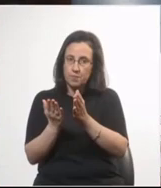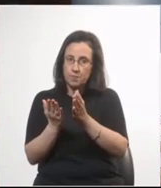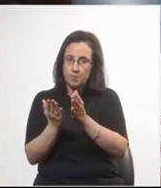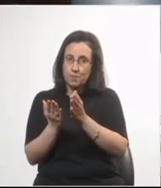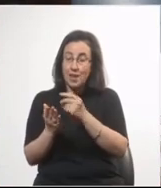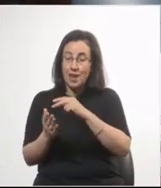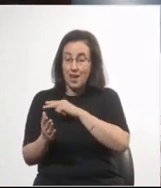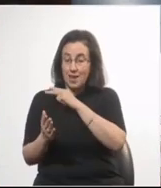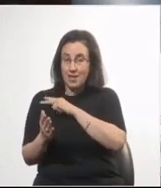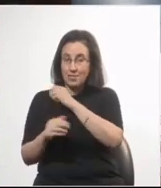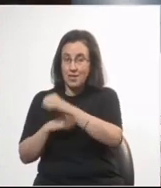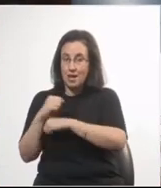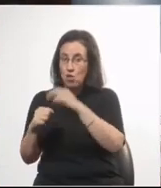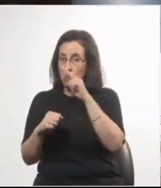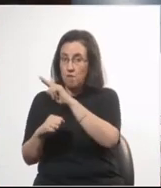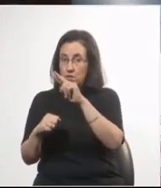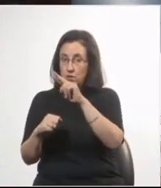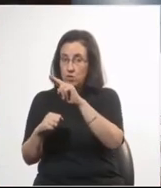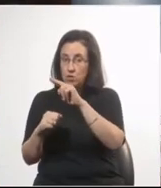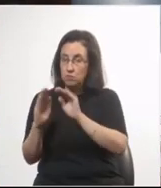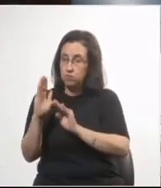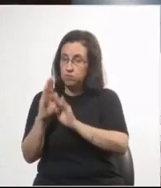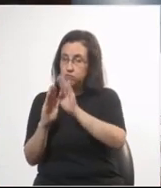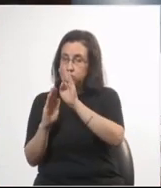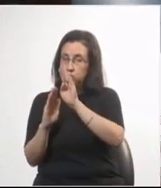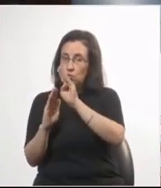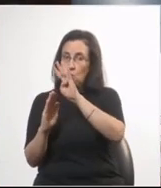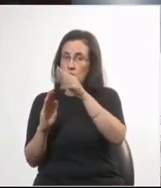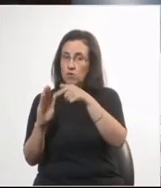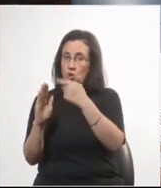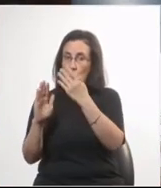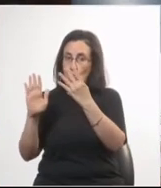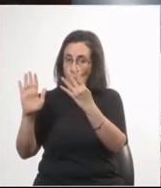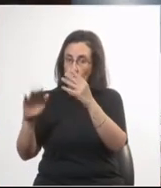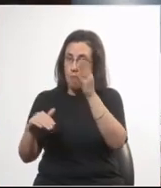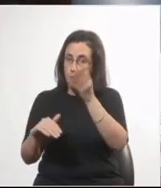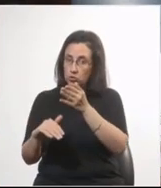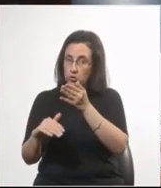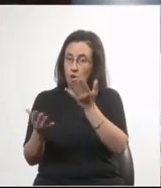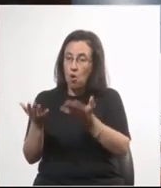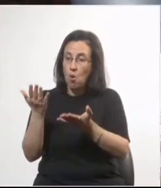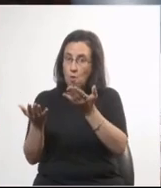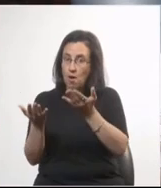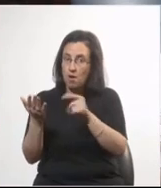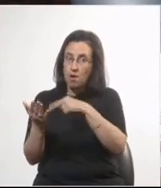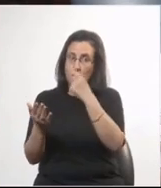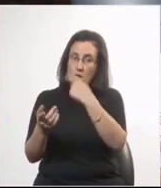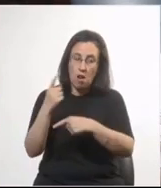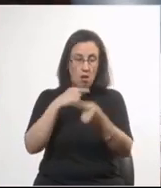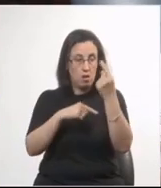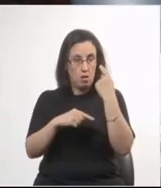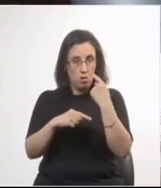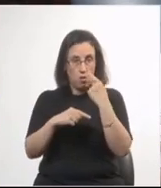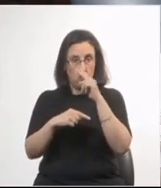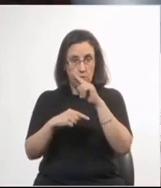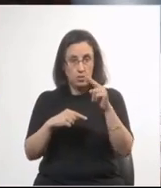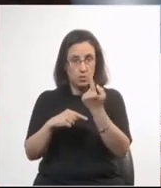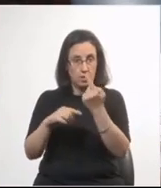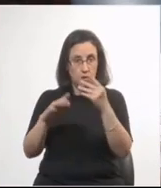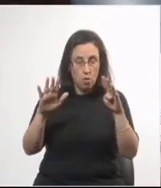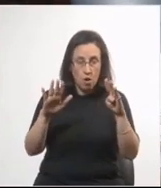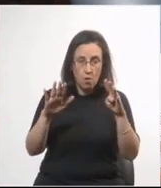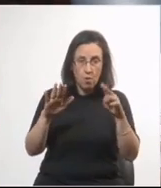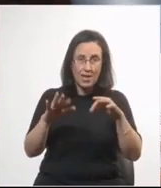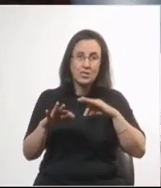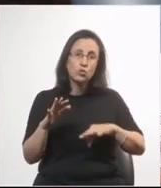en el 2022 creció un 4,9% con relación al año anterior, el salario